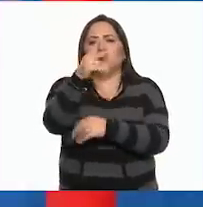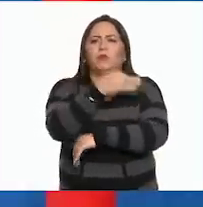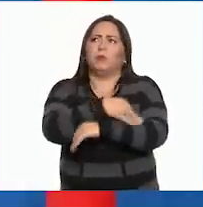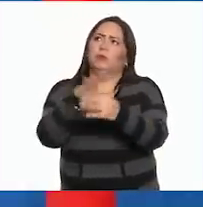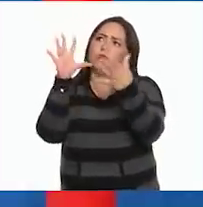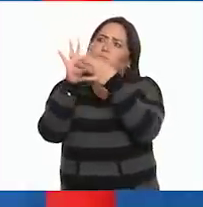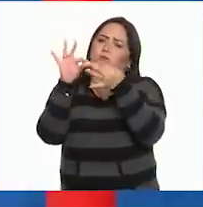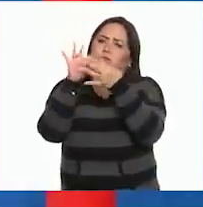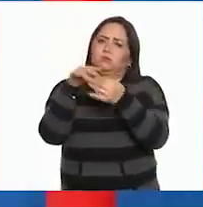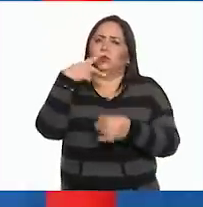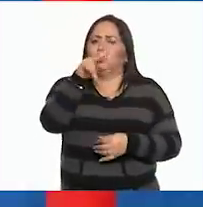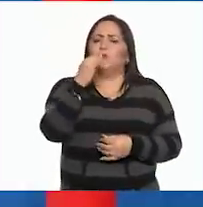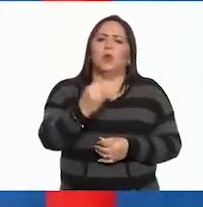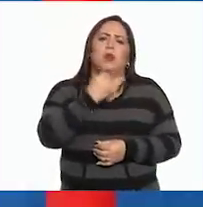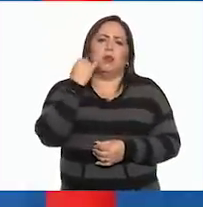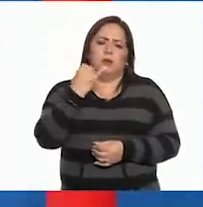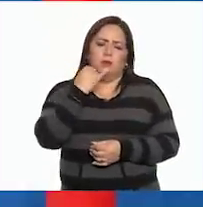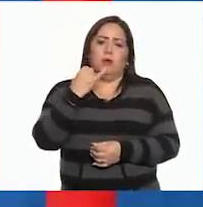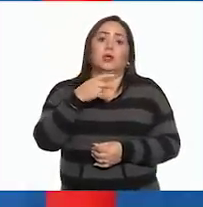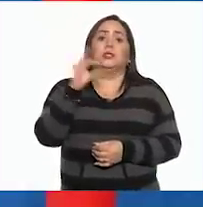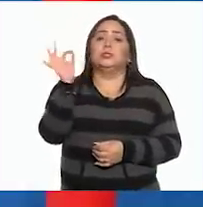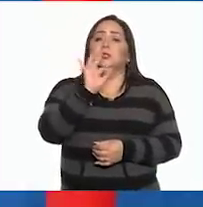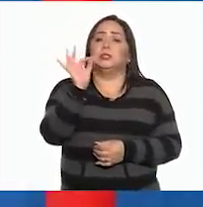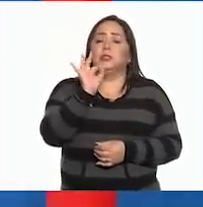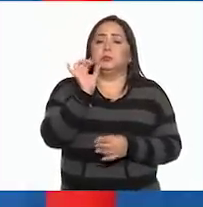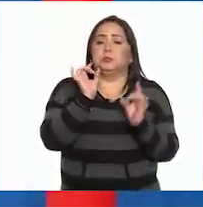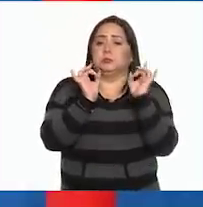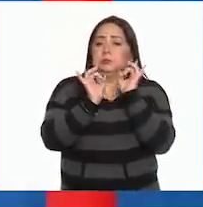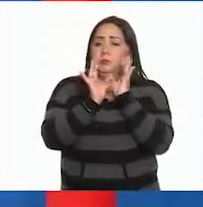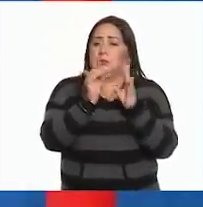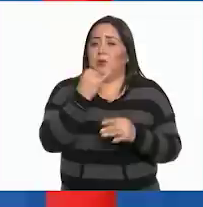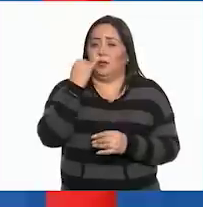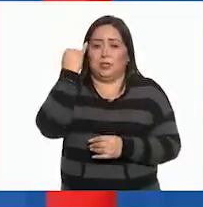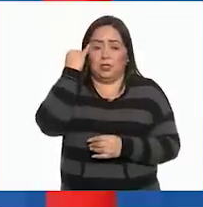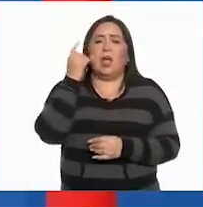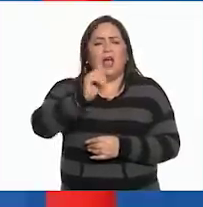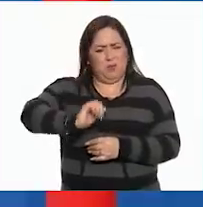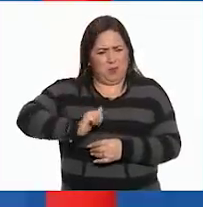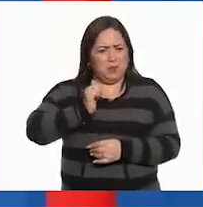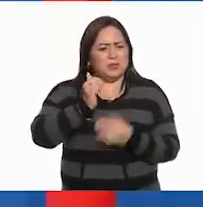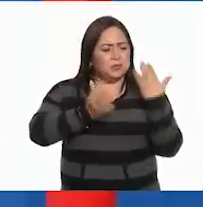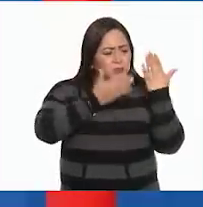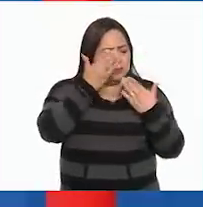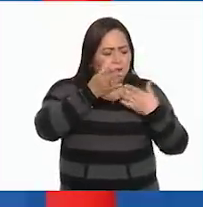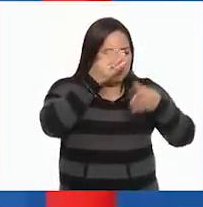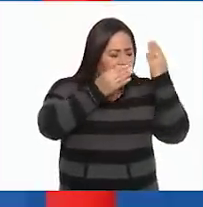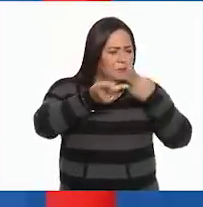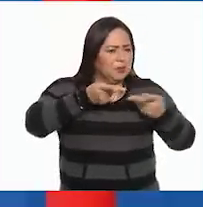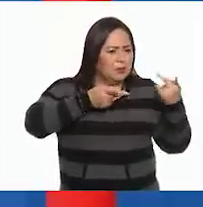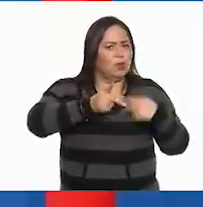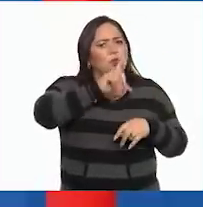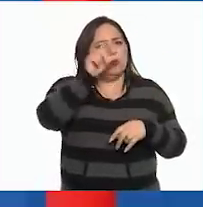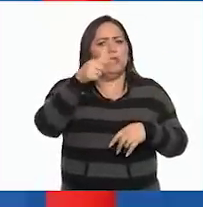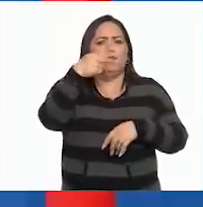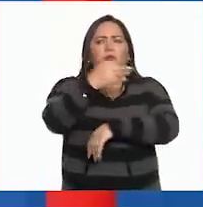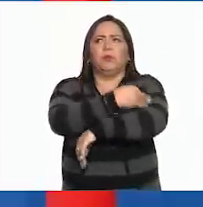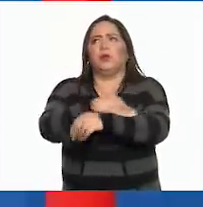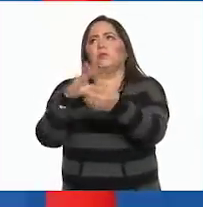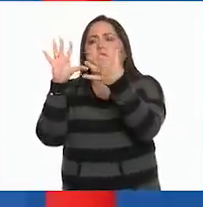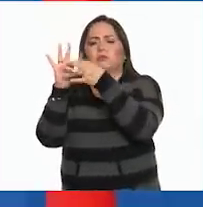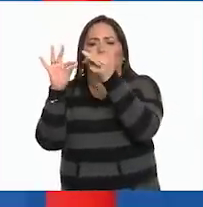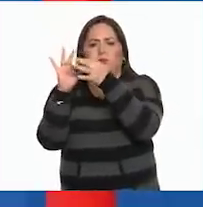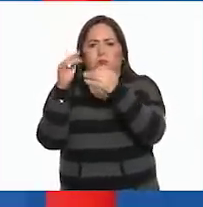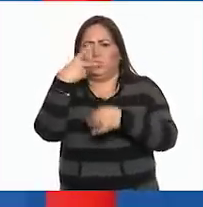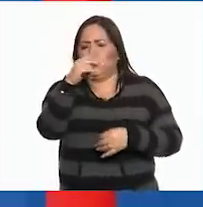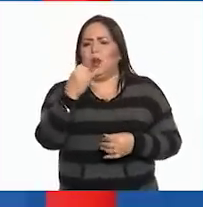el tema de hoy con tu familia. Si tienen la fortuna de hablar una lengua indígena, aprovecha este momento para practicarla y platica con